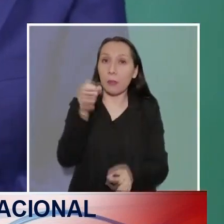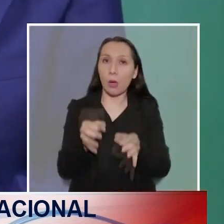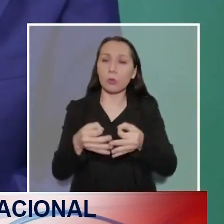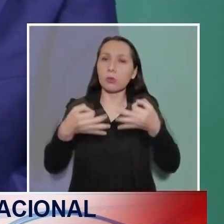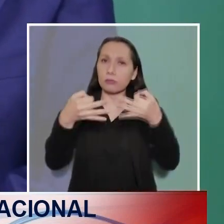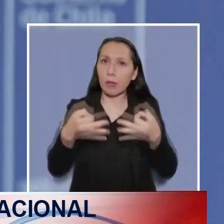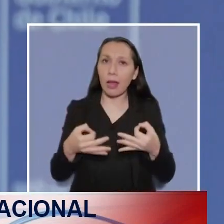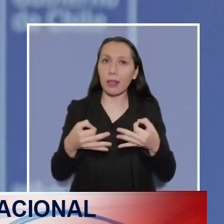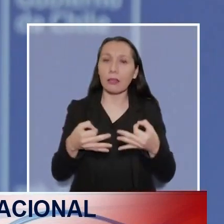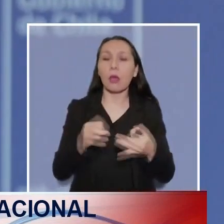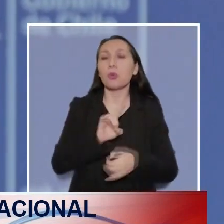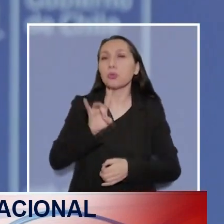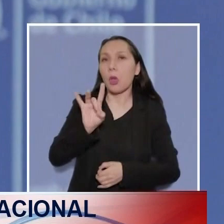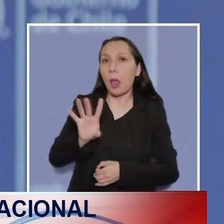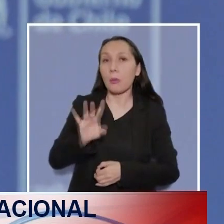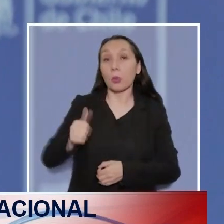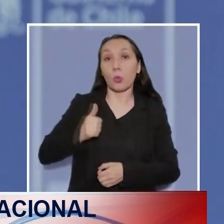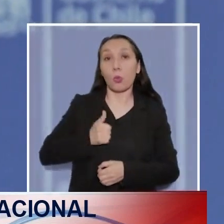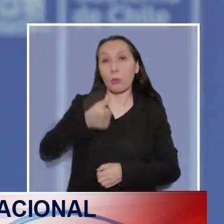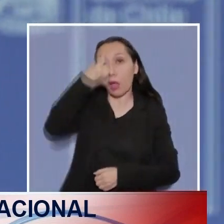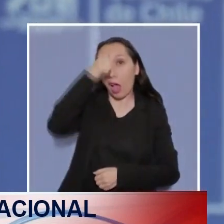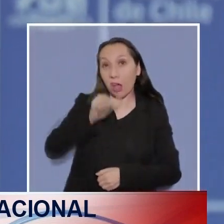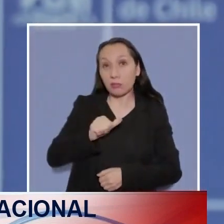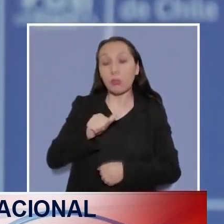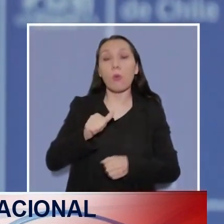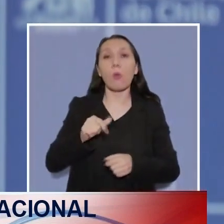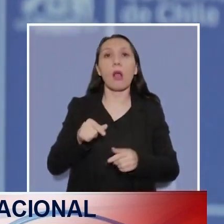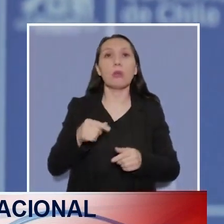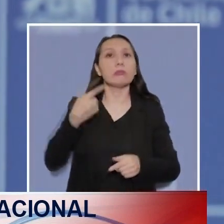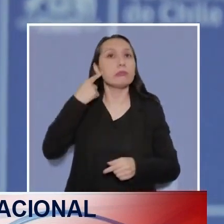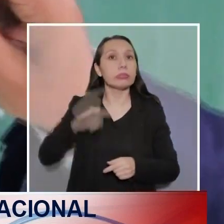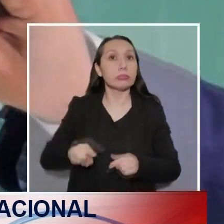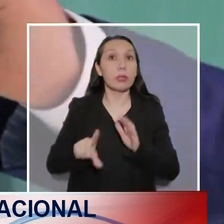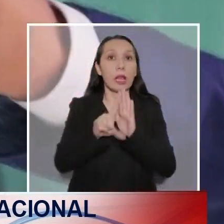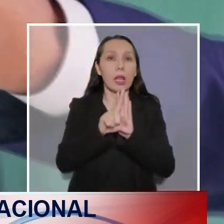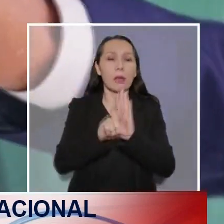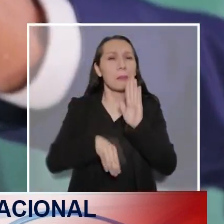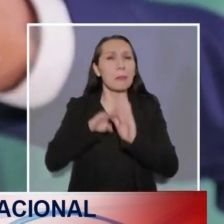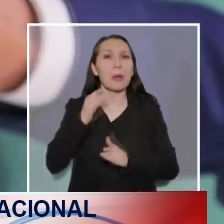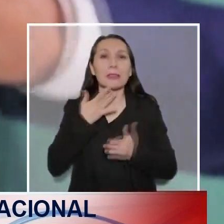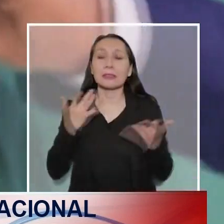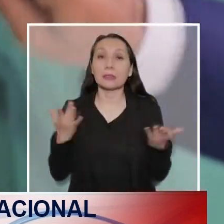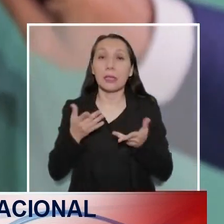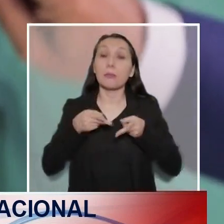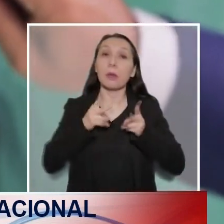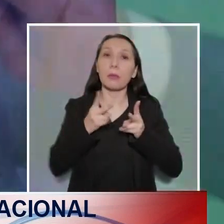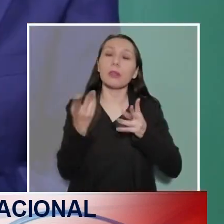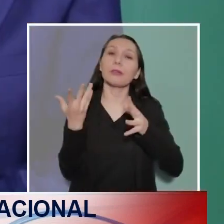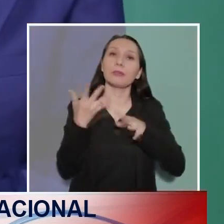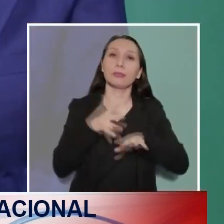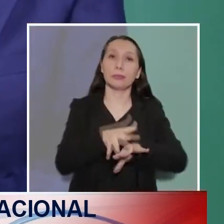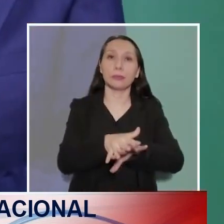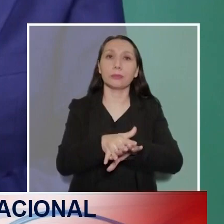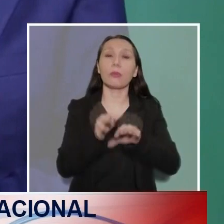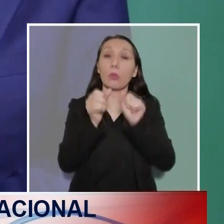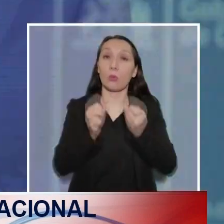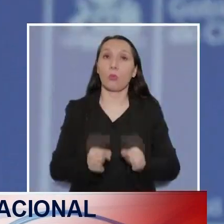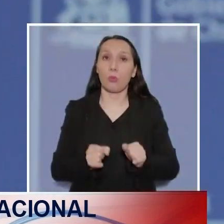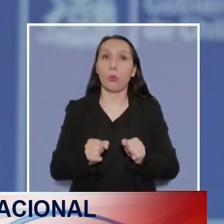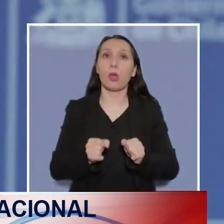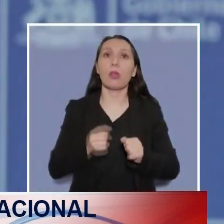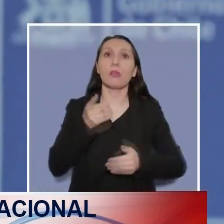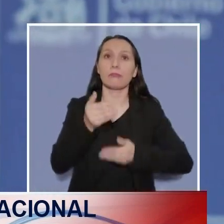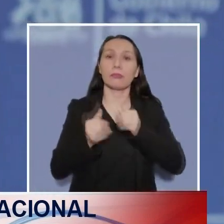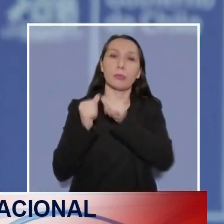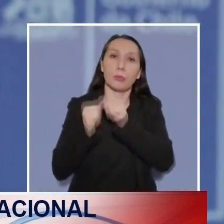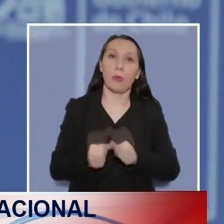medidas, sanciones y mediaciones contempladas por la Ley sobre Responsabilidad Penal Adolescente y sus modificaciones, mediante